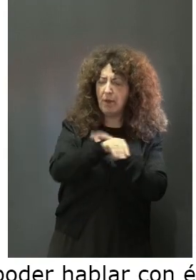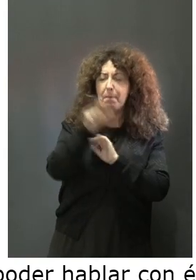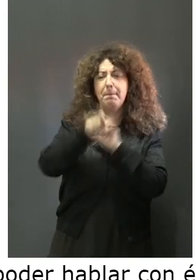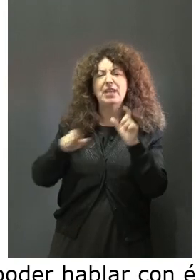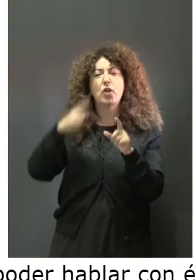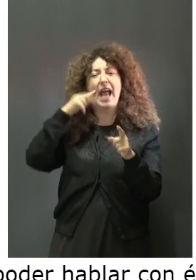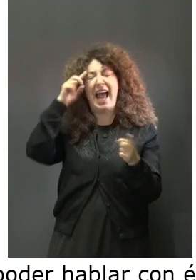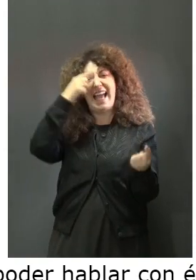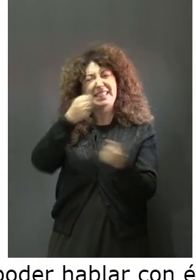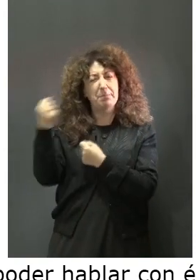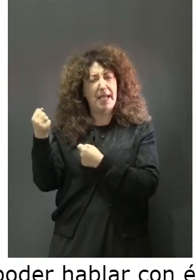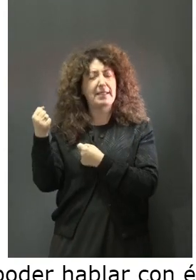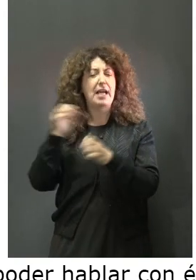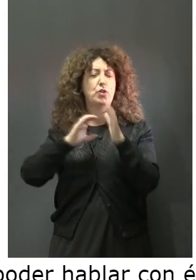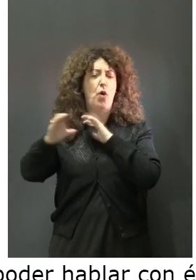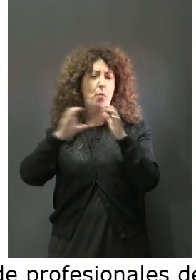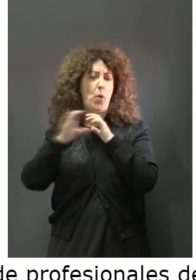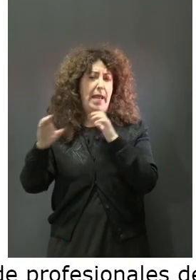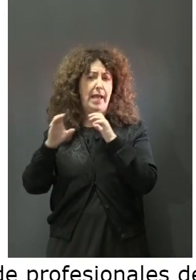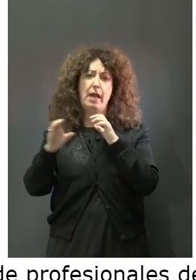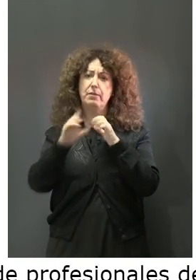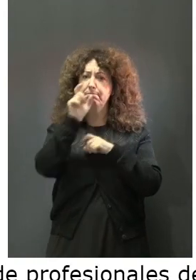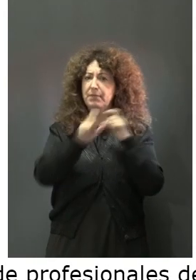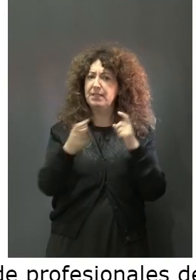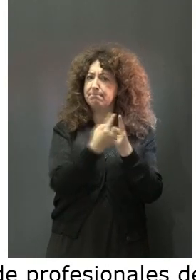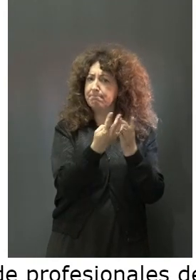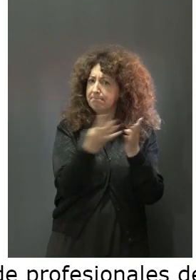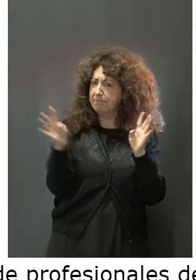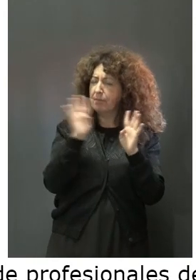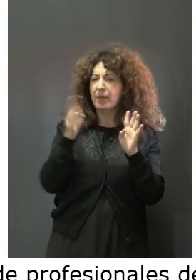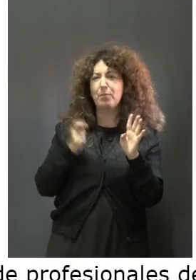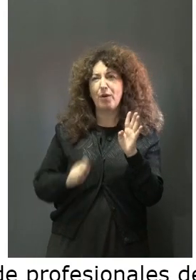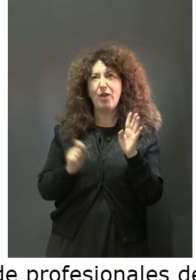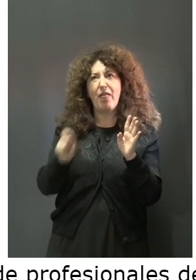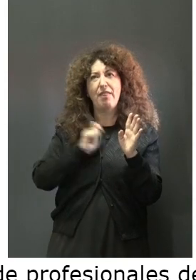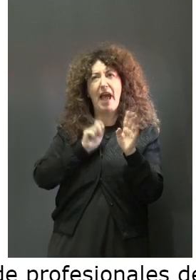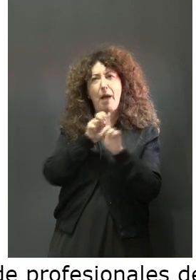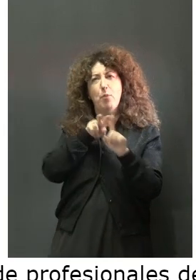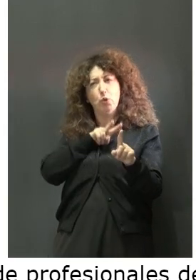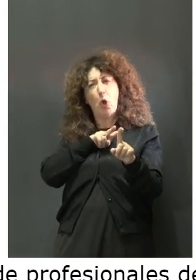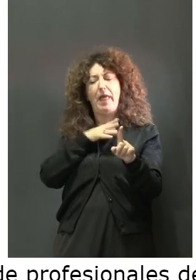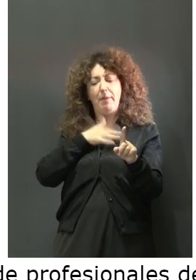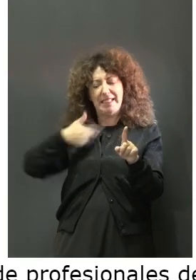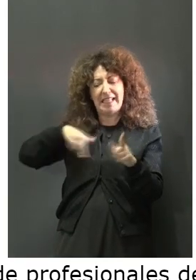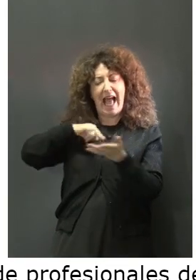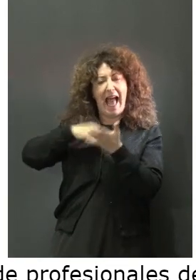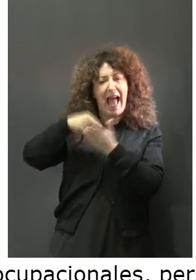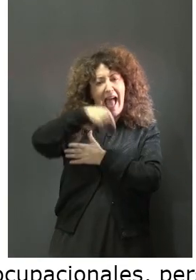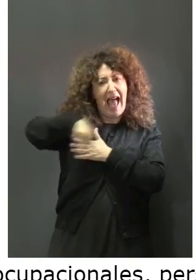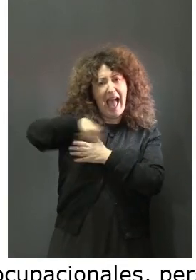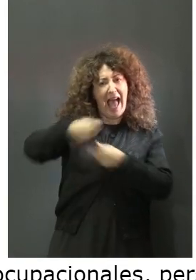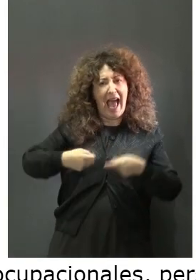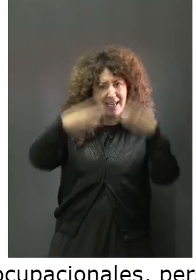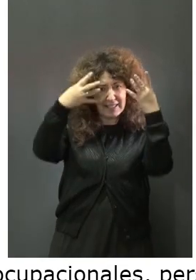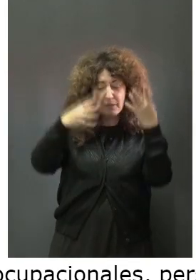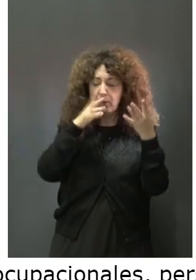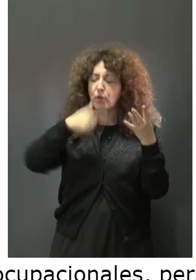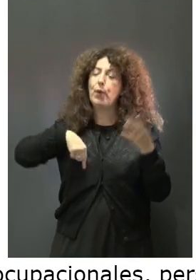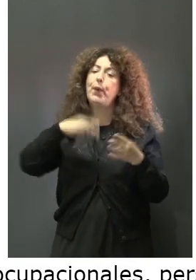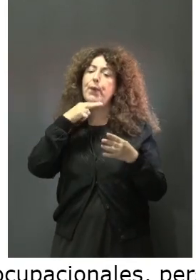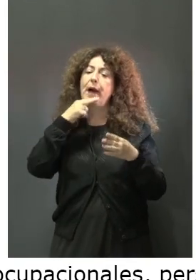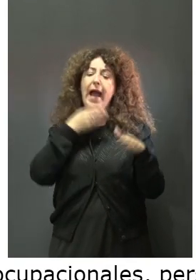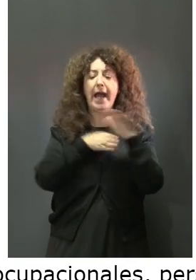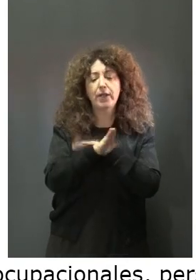comunicación, etcétera, que nos dan el punto de vista que a nosotros nos falta como arquitectos, ¿no? Que es, pues bueno, pues nosotros no sé, en un cuarto de baño, pues